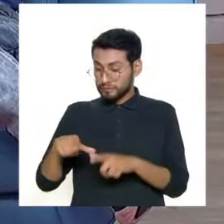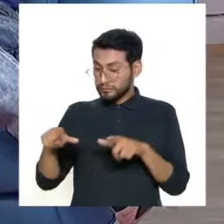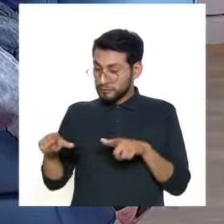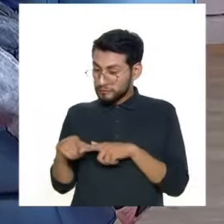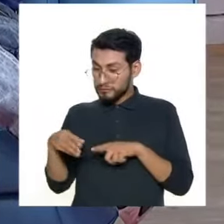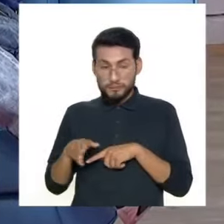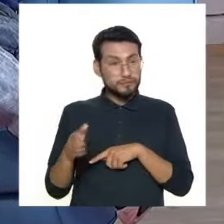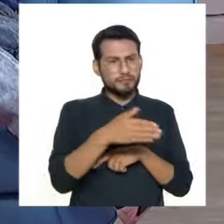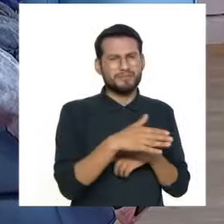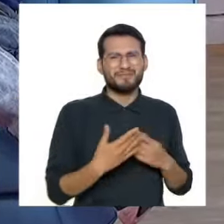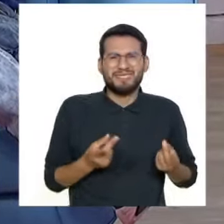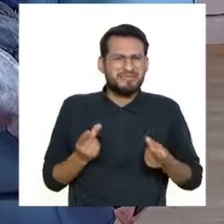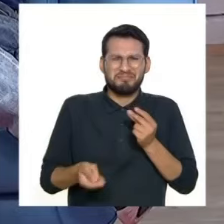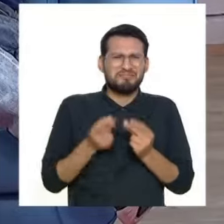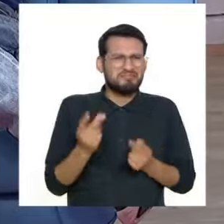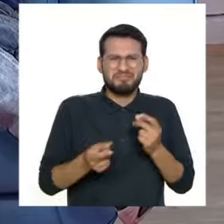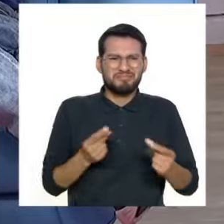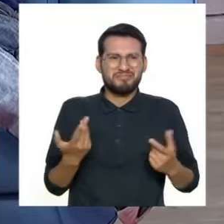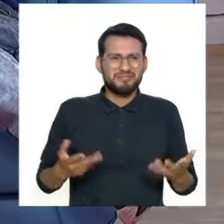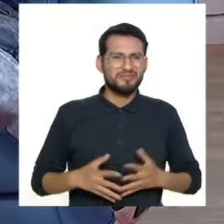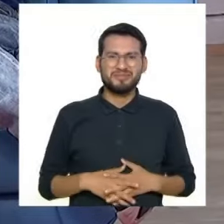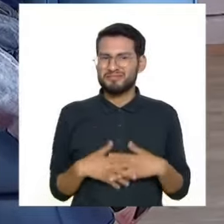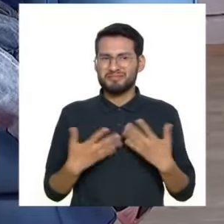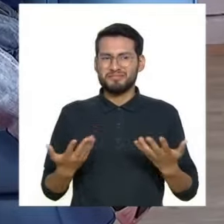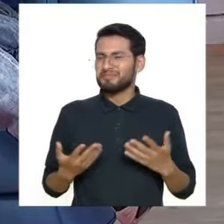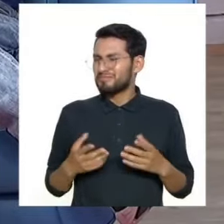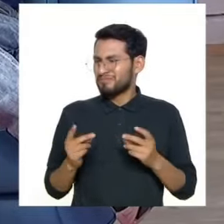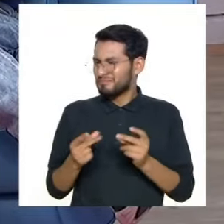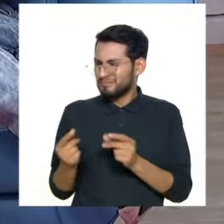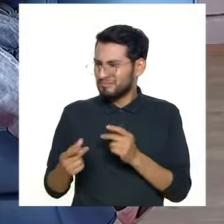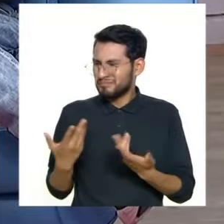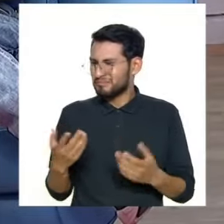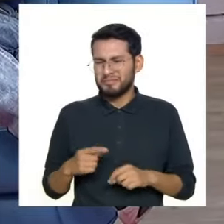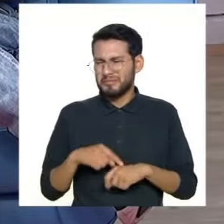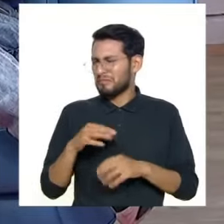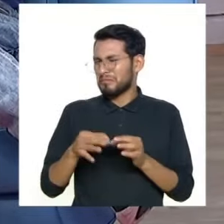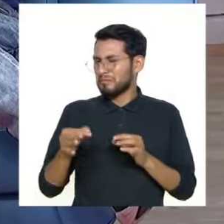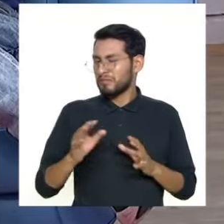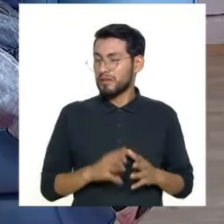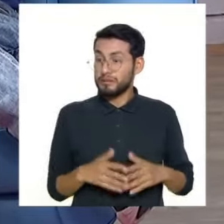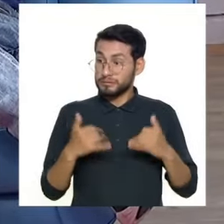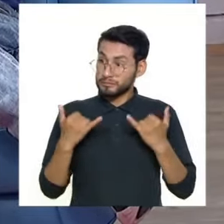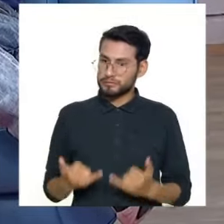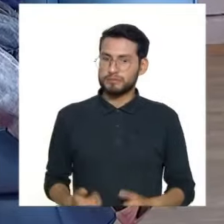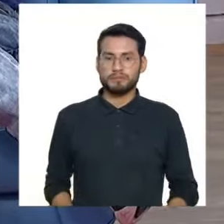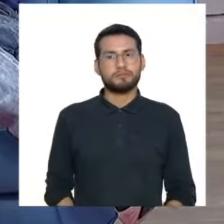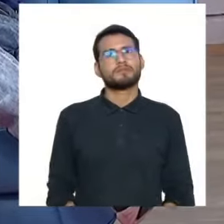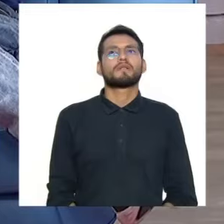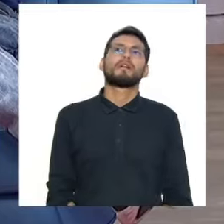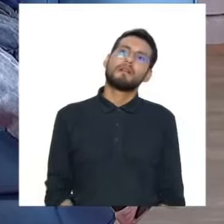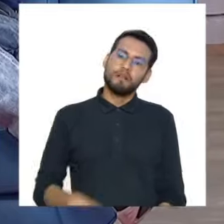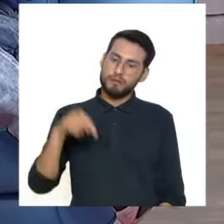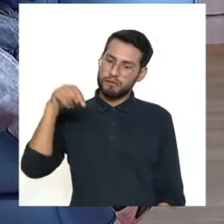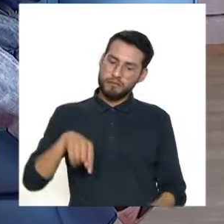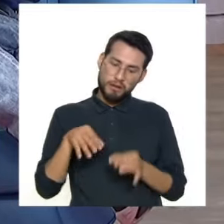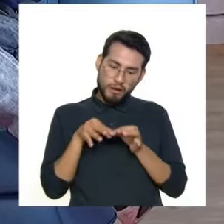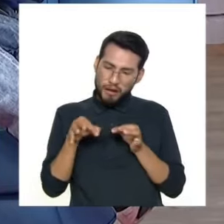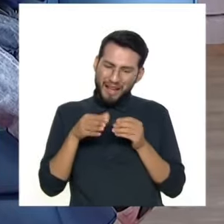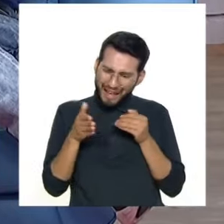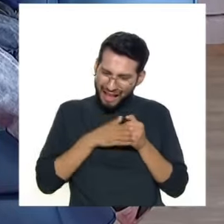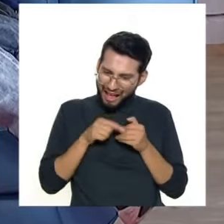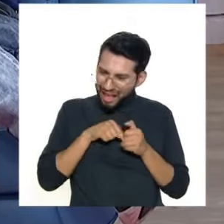a otro era rápido y Y eso lo hacías rapidito sin ninguna complicación ahora movernos de un Distrito por muy